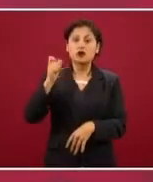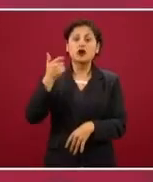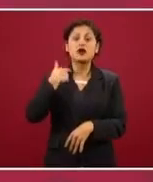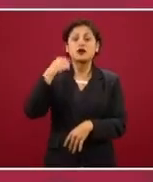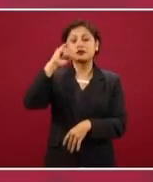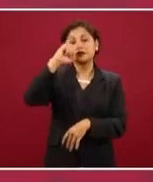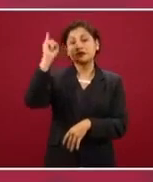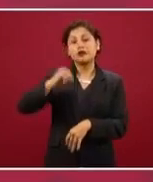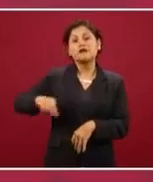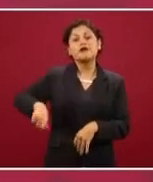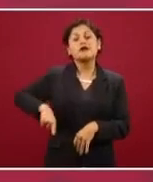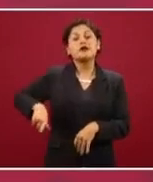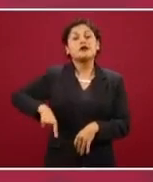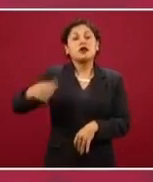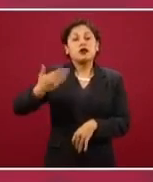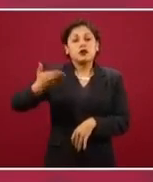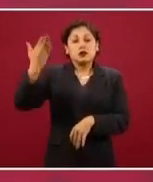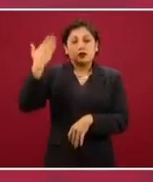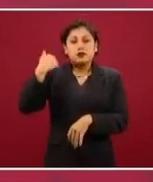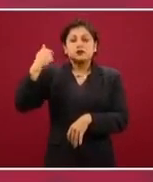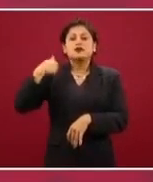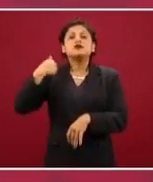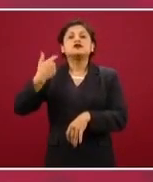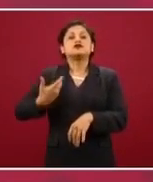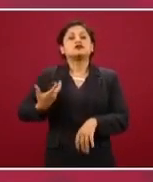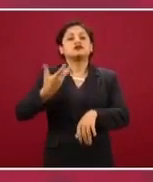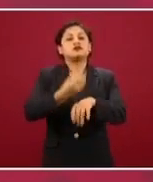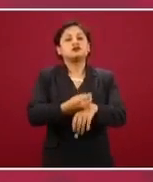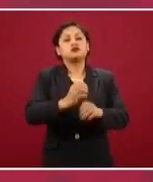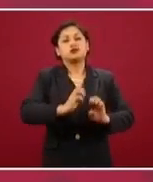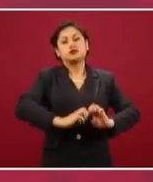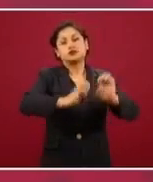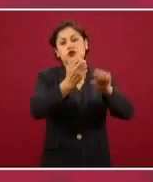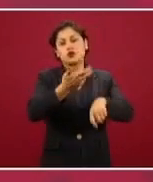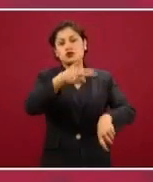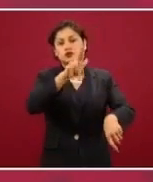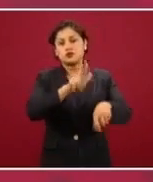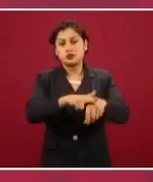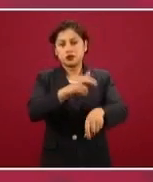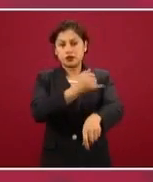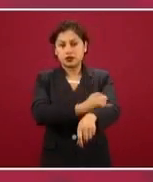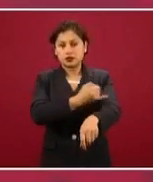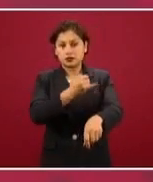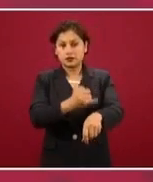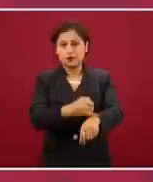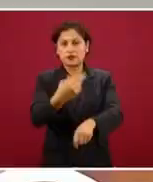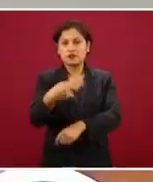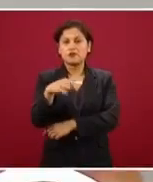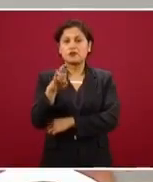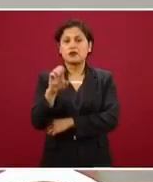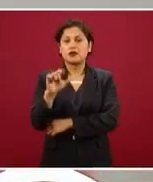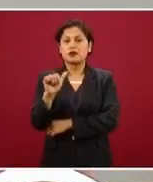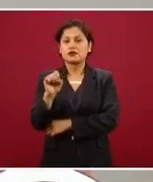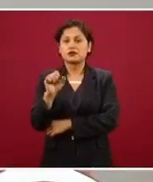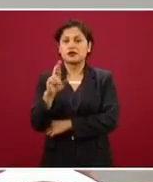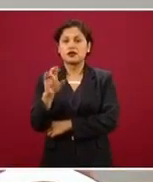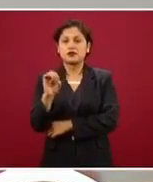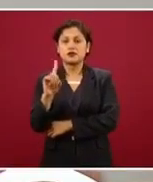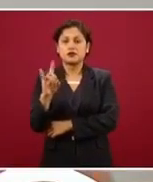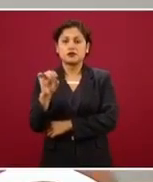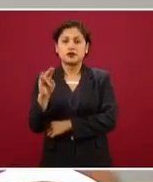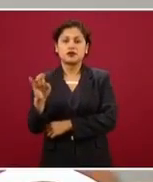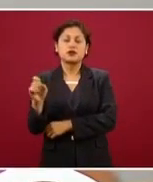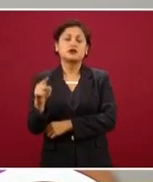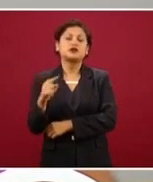hospital de Iztapalapa, Belisario Domínguez, 350 millones de pesos,